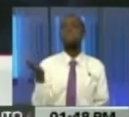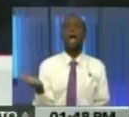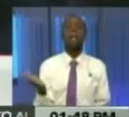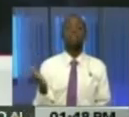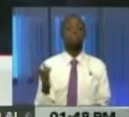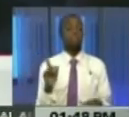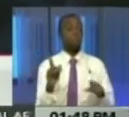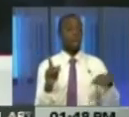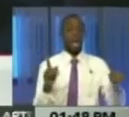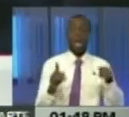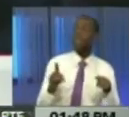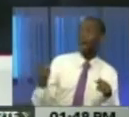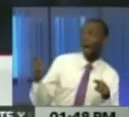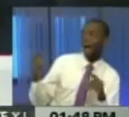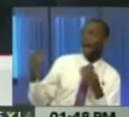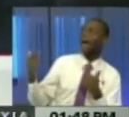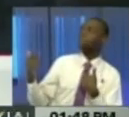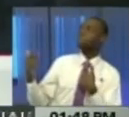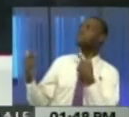quieren.